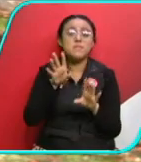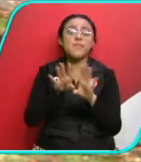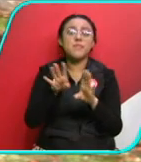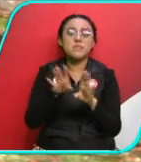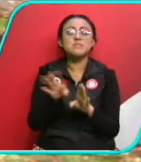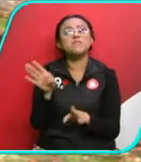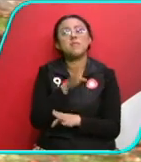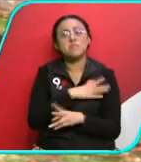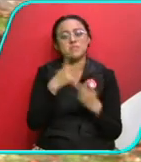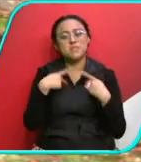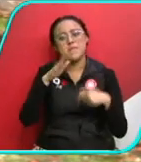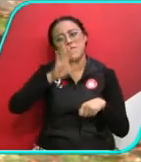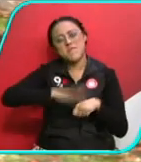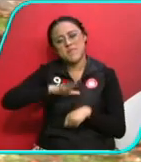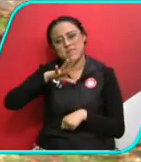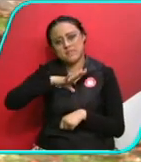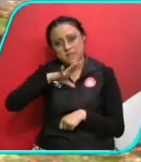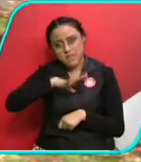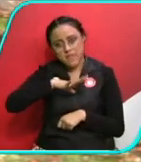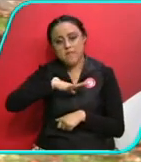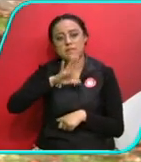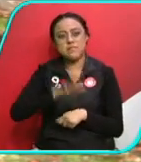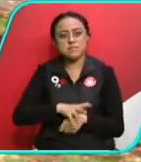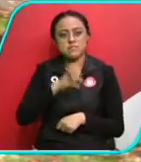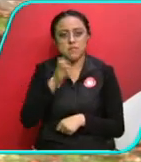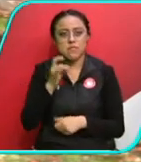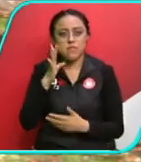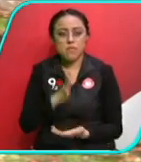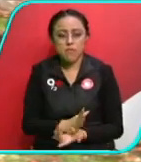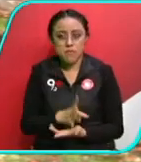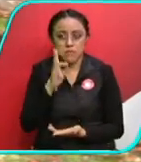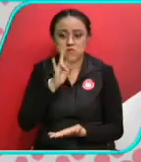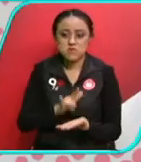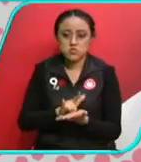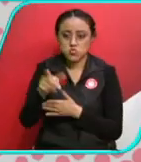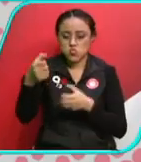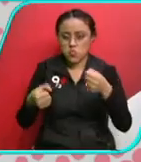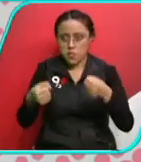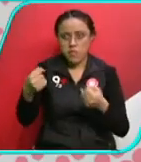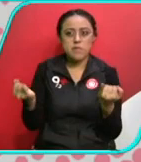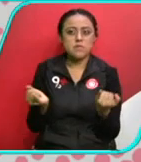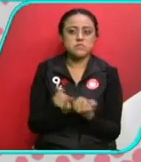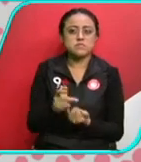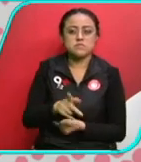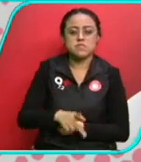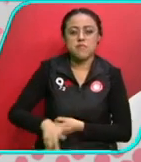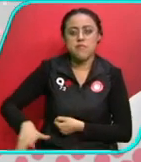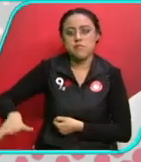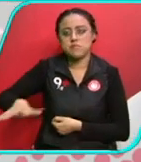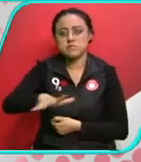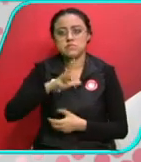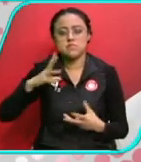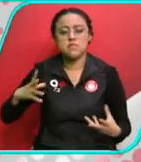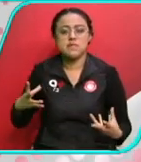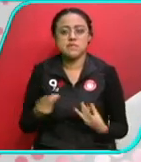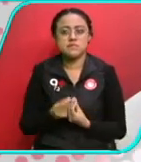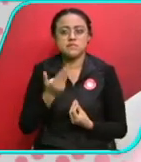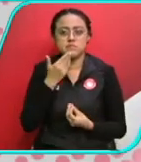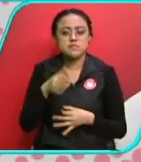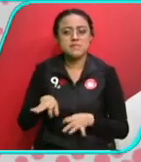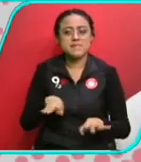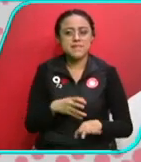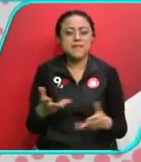los buenos somos más y de esta manera no solo el piloto aviador, sino toda la población que se unió a esta noble